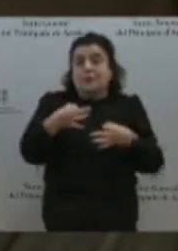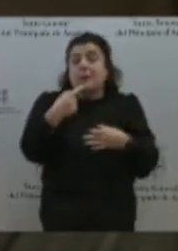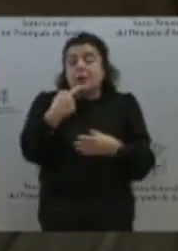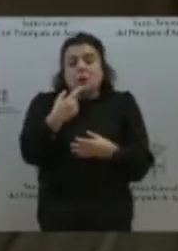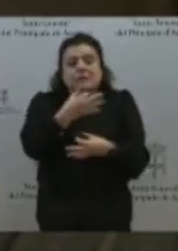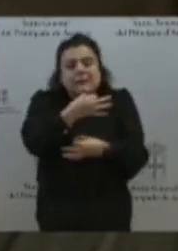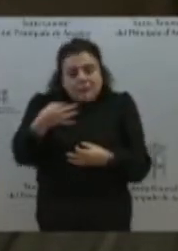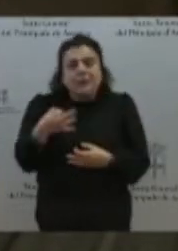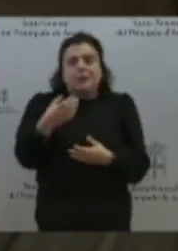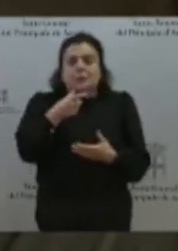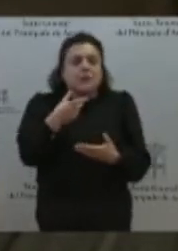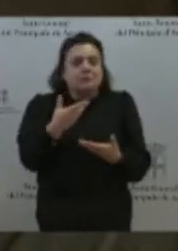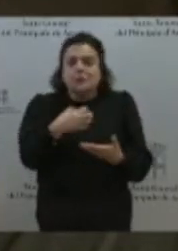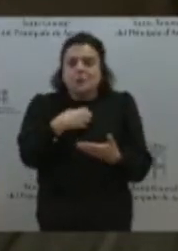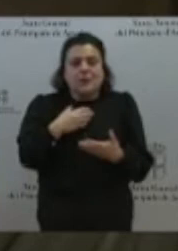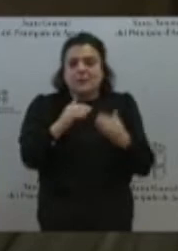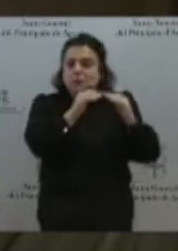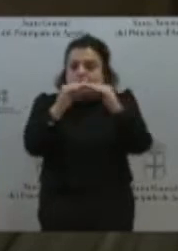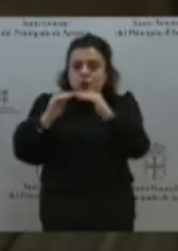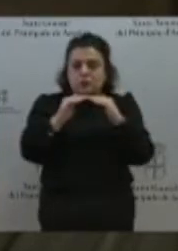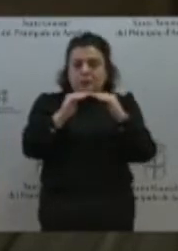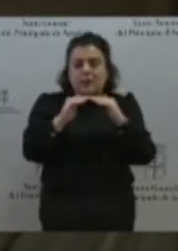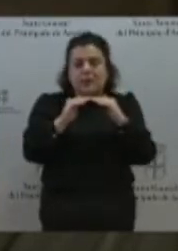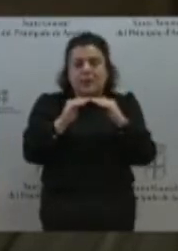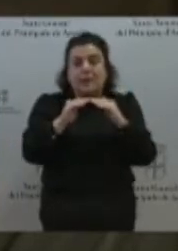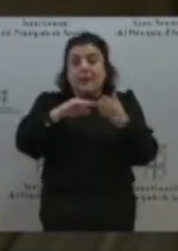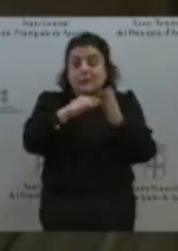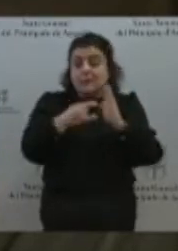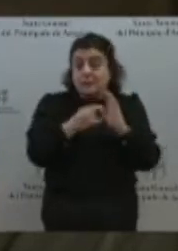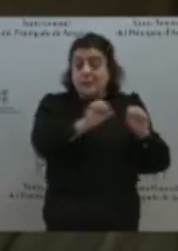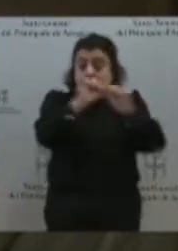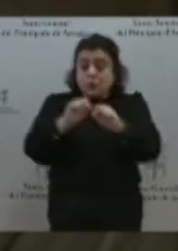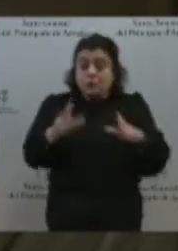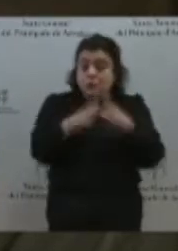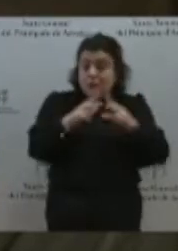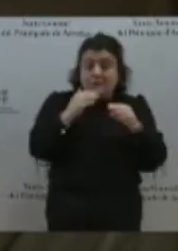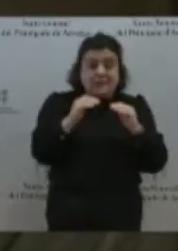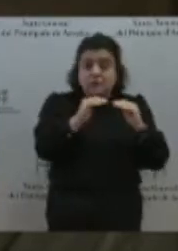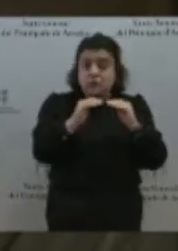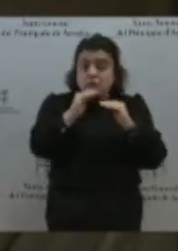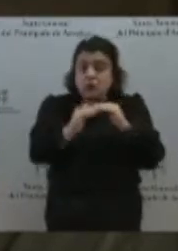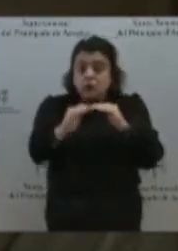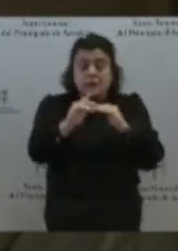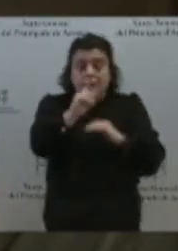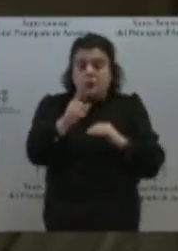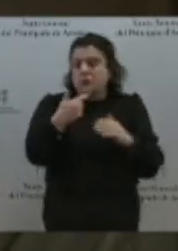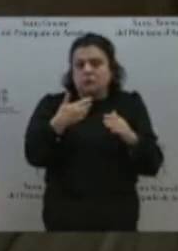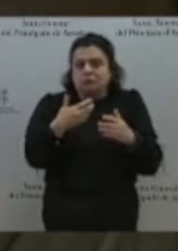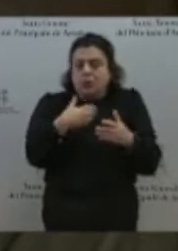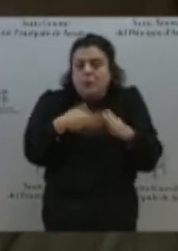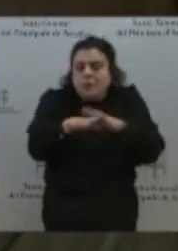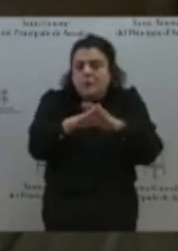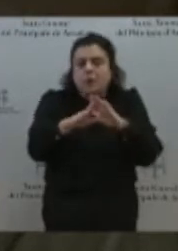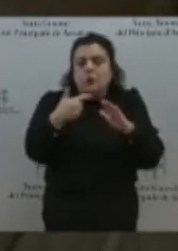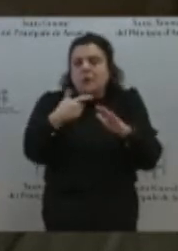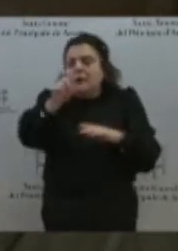sistema de protección social. Si no es sostenible, simplemente no será. Y no podemos frustrar la esperanza de la gente con propuestas maravillosas, pero irrealizables.